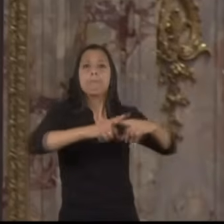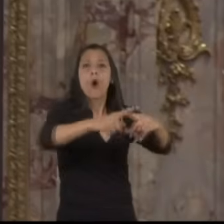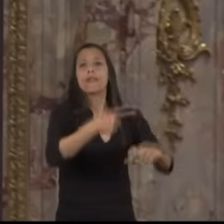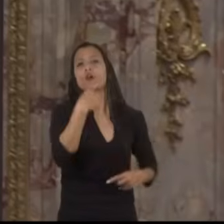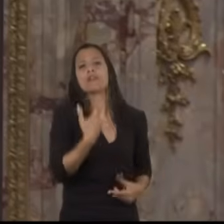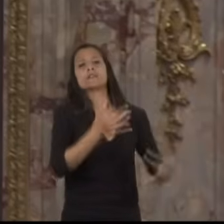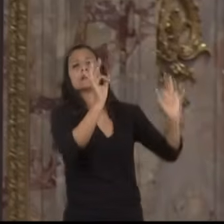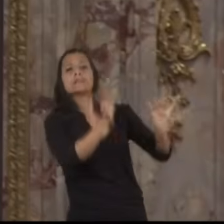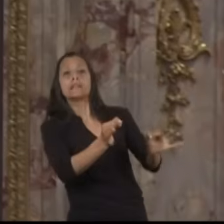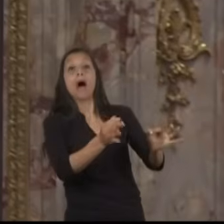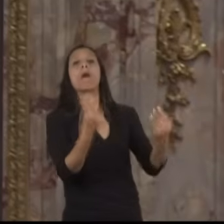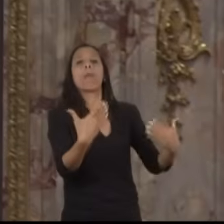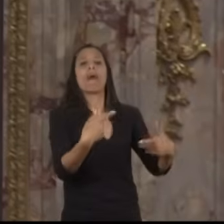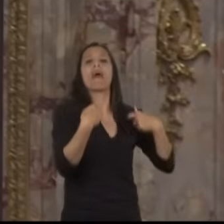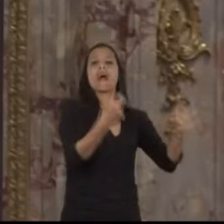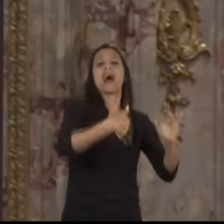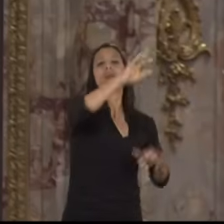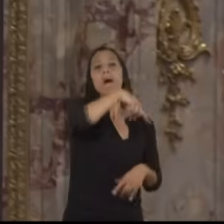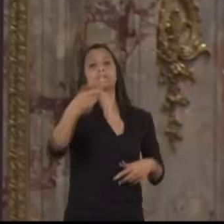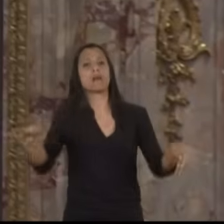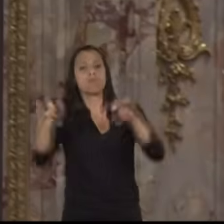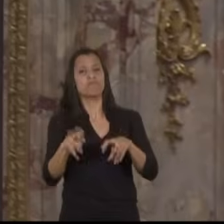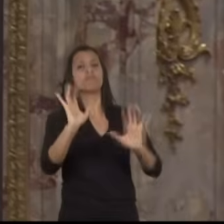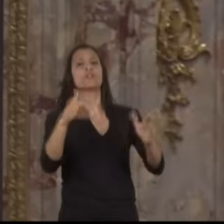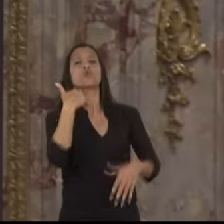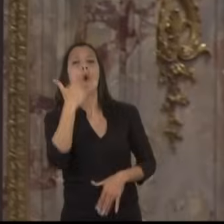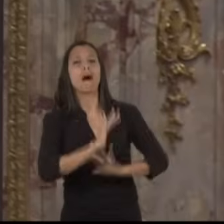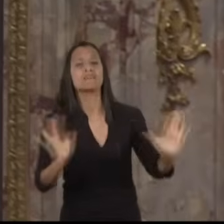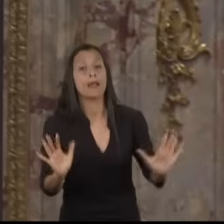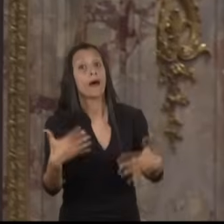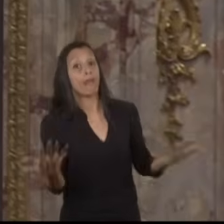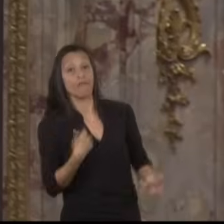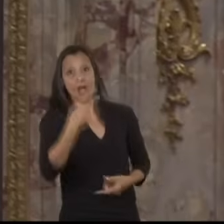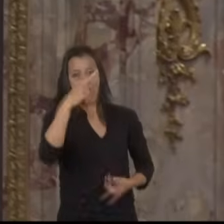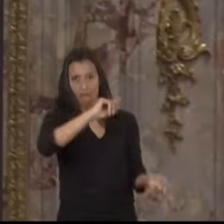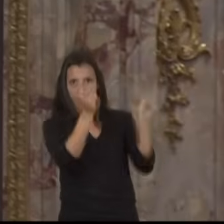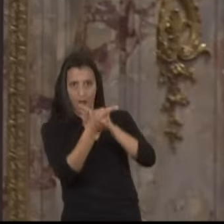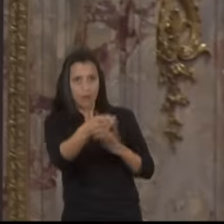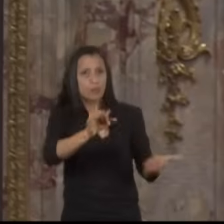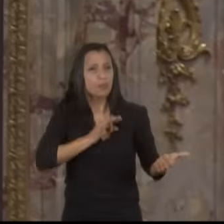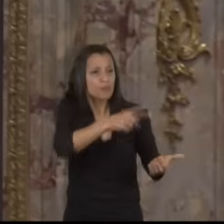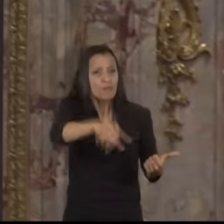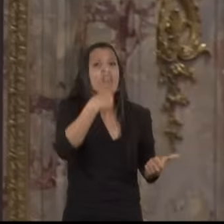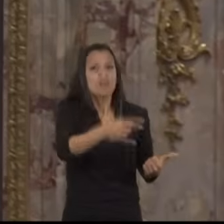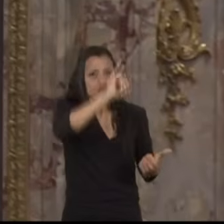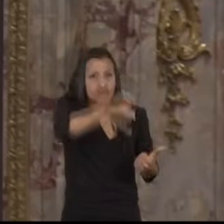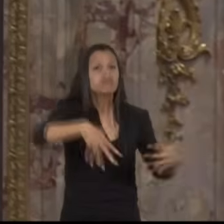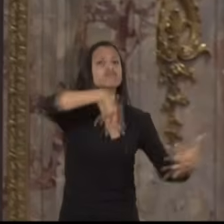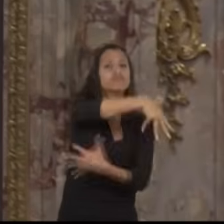receta para poder gastar de más sin consecuencias. Durante décadas nos dijeron que se podría salir de la